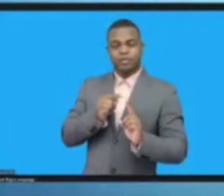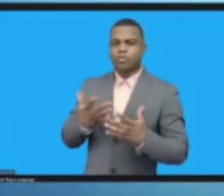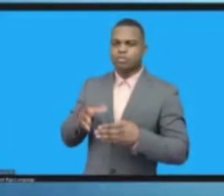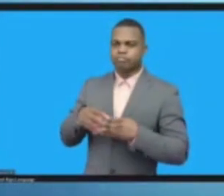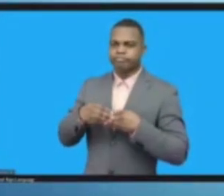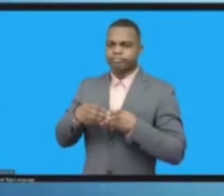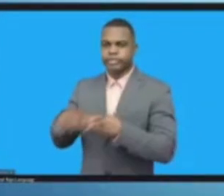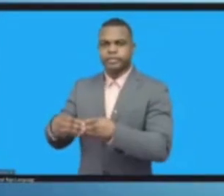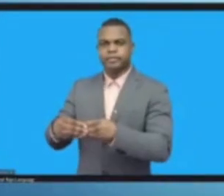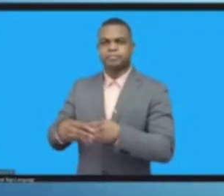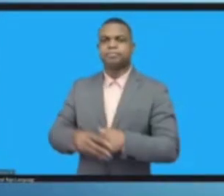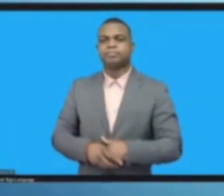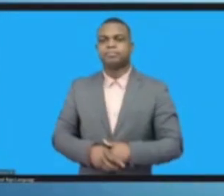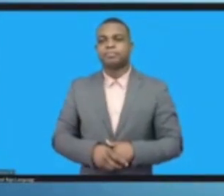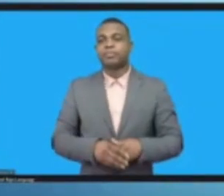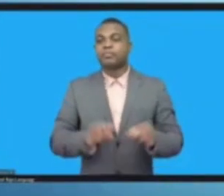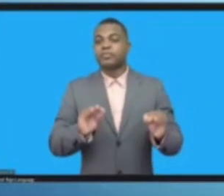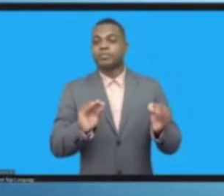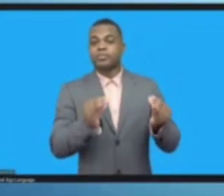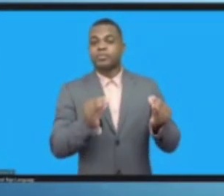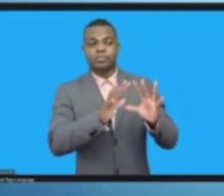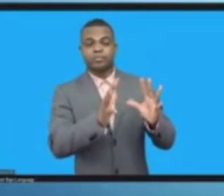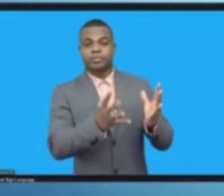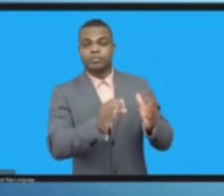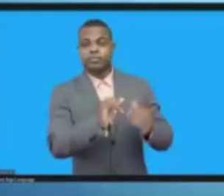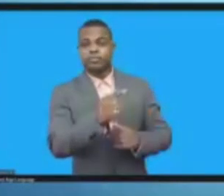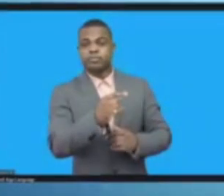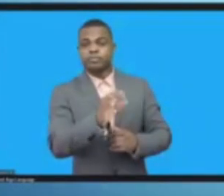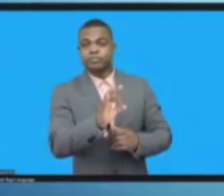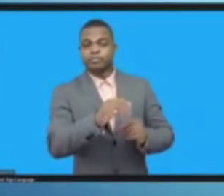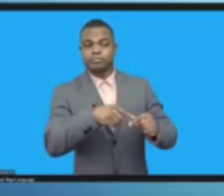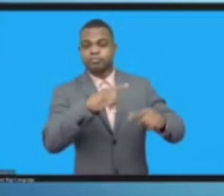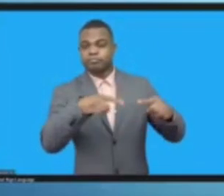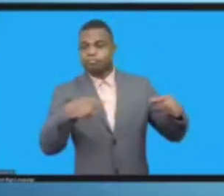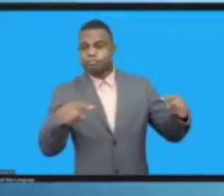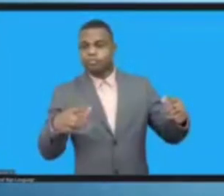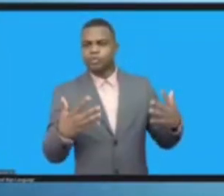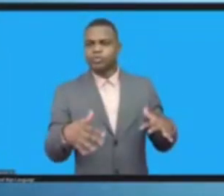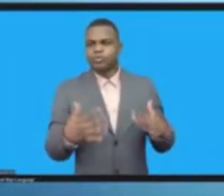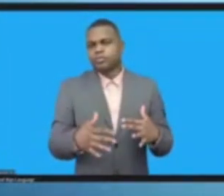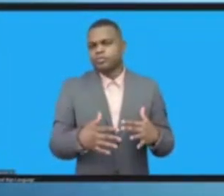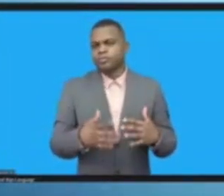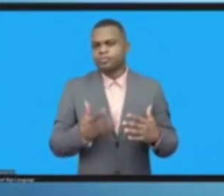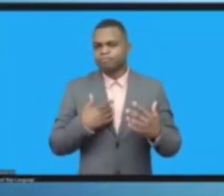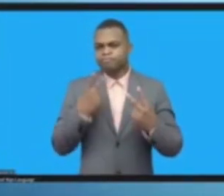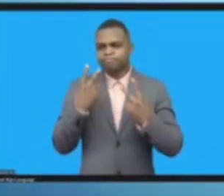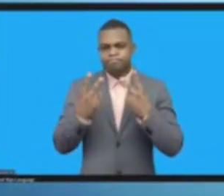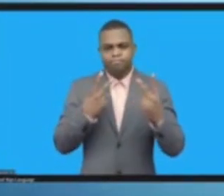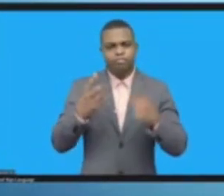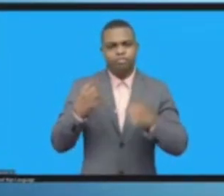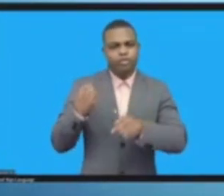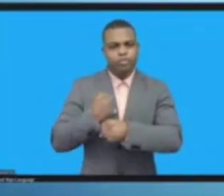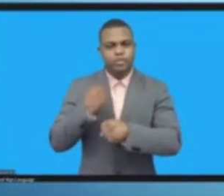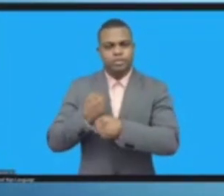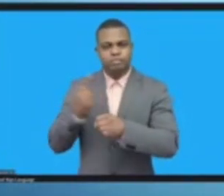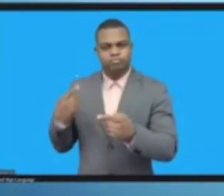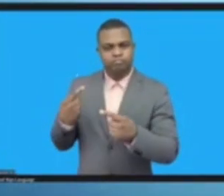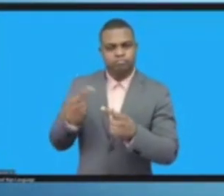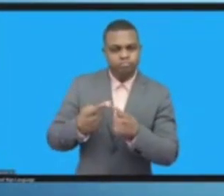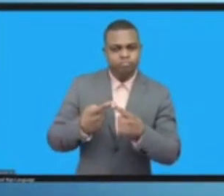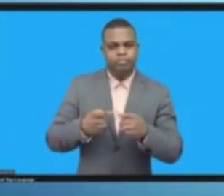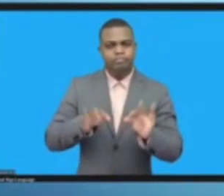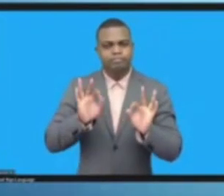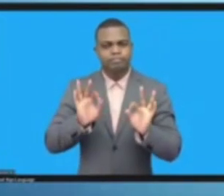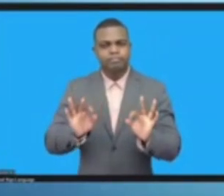en el igf de África en la región hacia Pacífico y también a la región de América Latina este año fue año muy